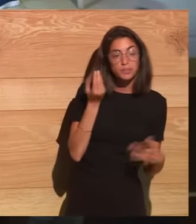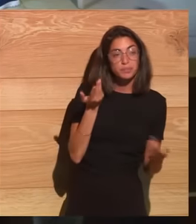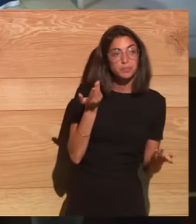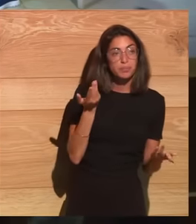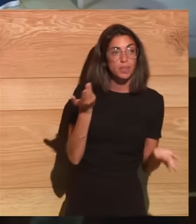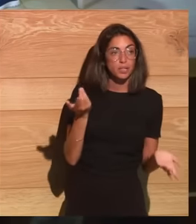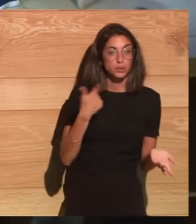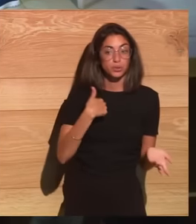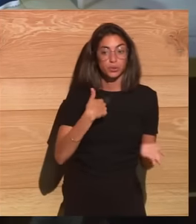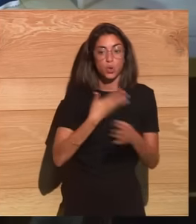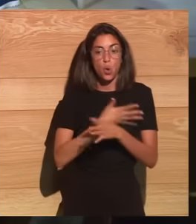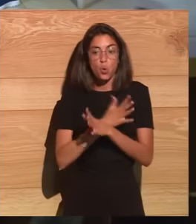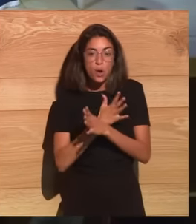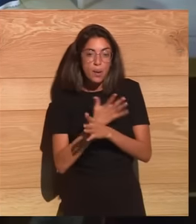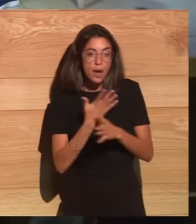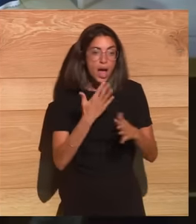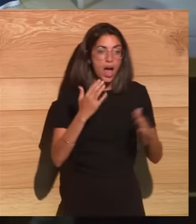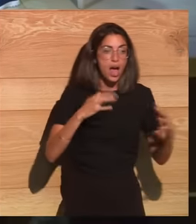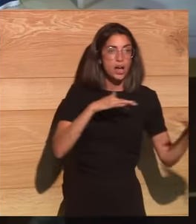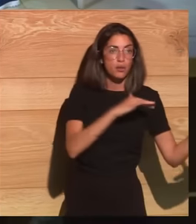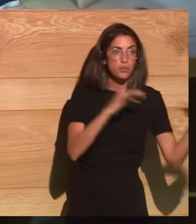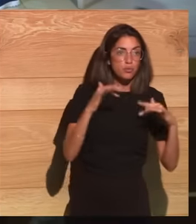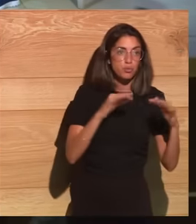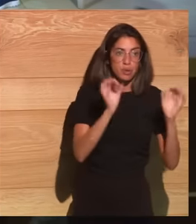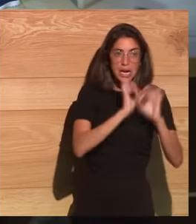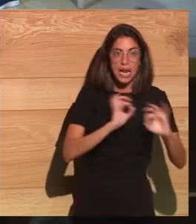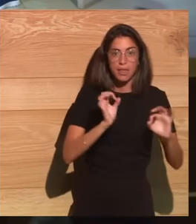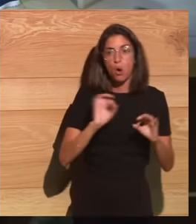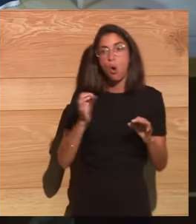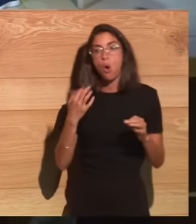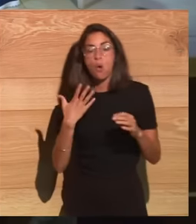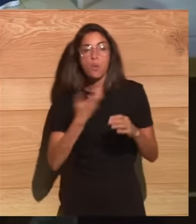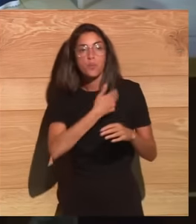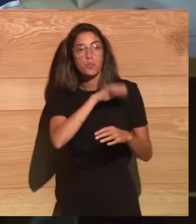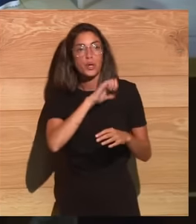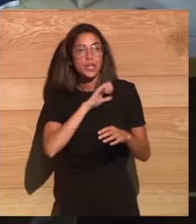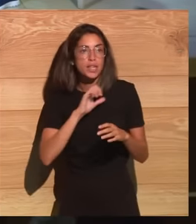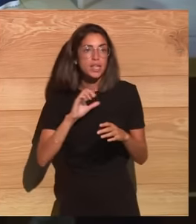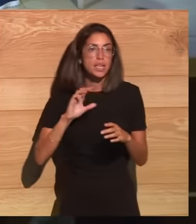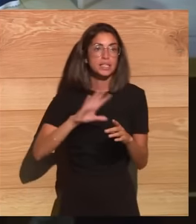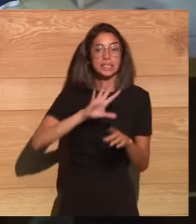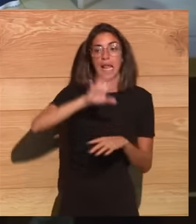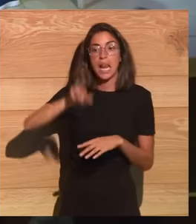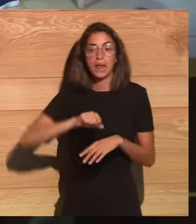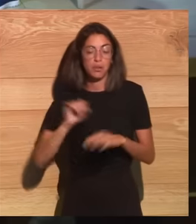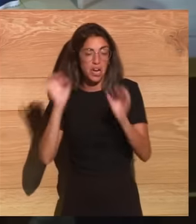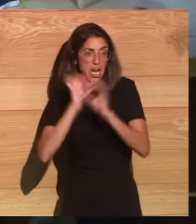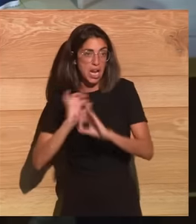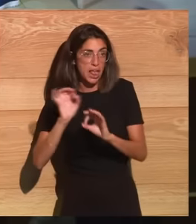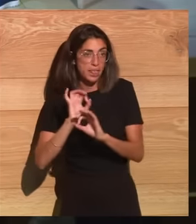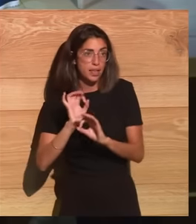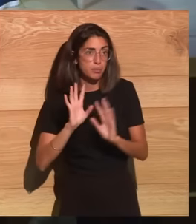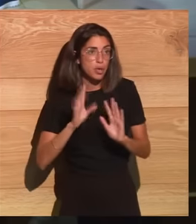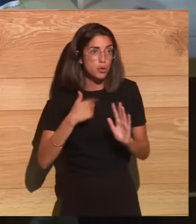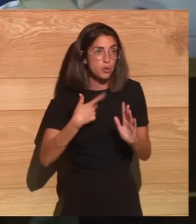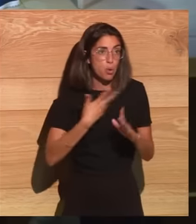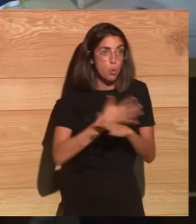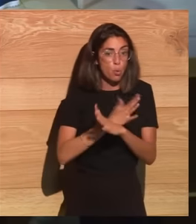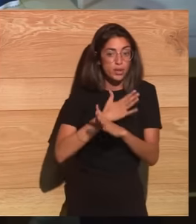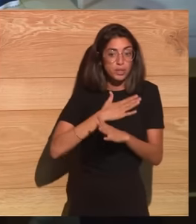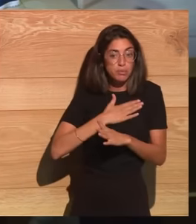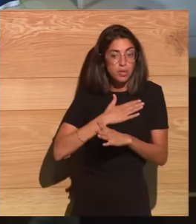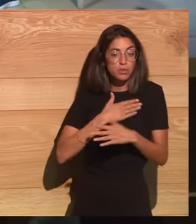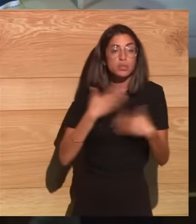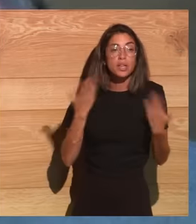Como yo no jugaba al fútbol, yo no jugaba a policías y ladrones, yo no jugaba a nada, lo que eran mis juguetes eran los